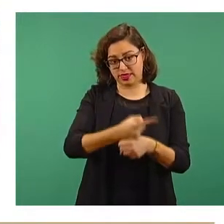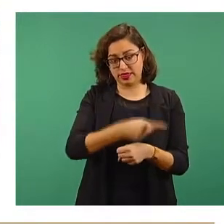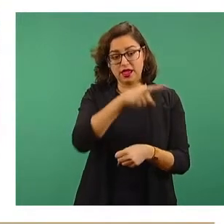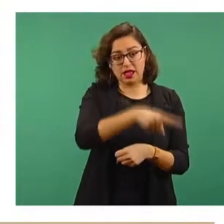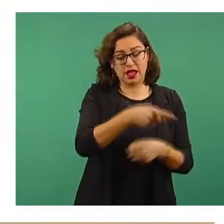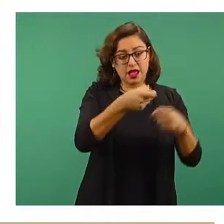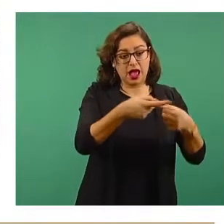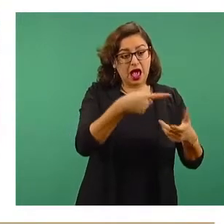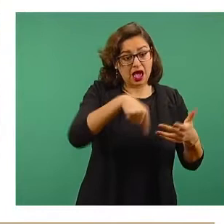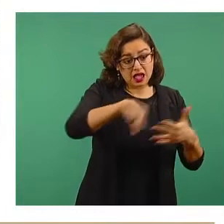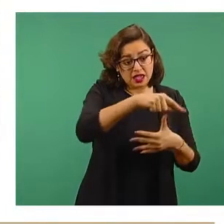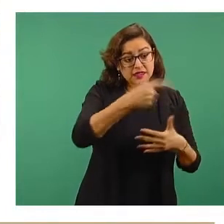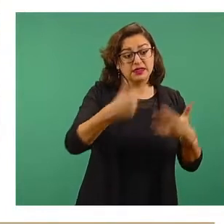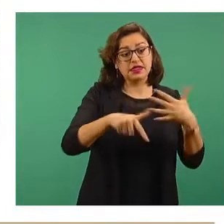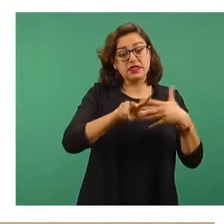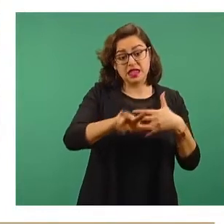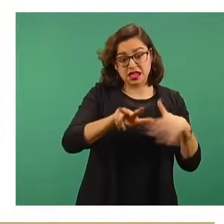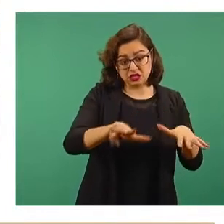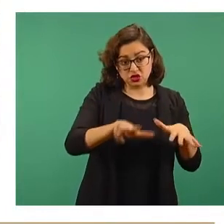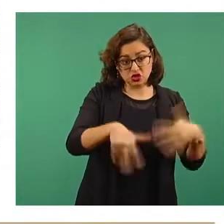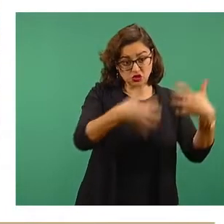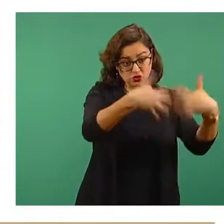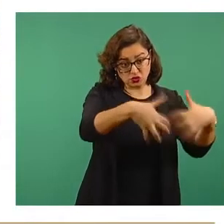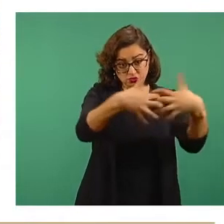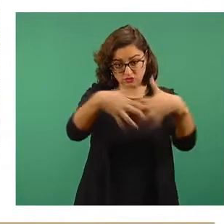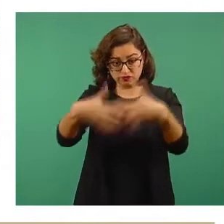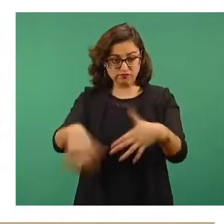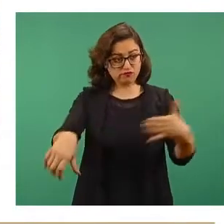18 bombas para el despacho de combustible.